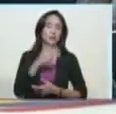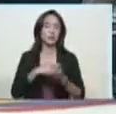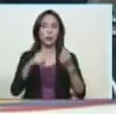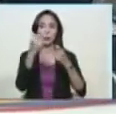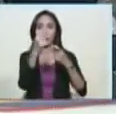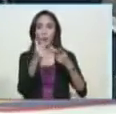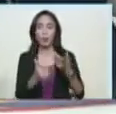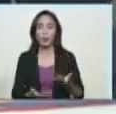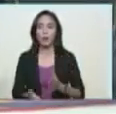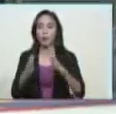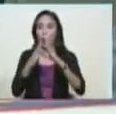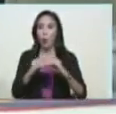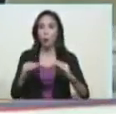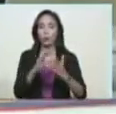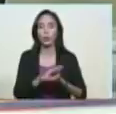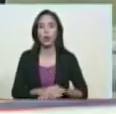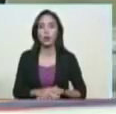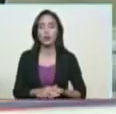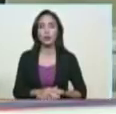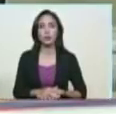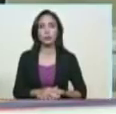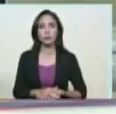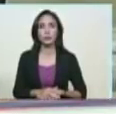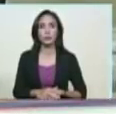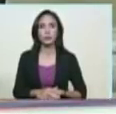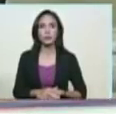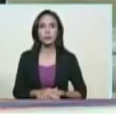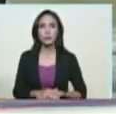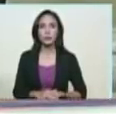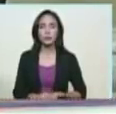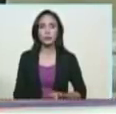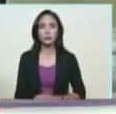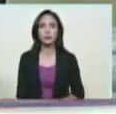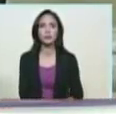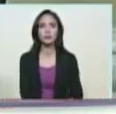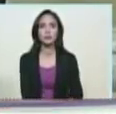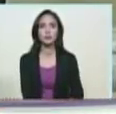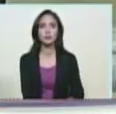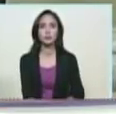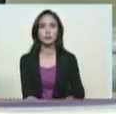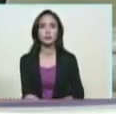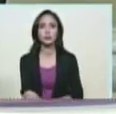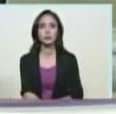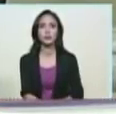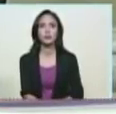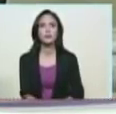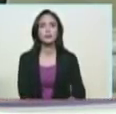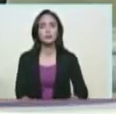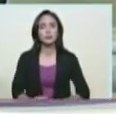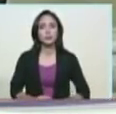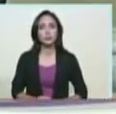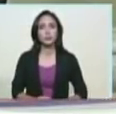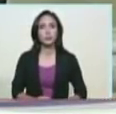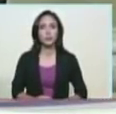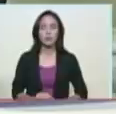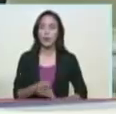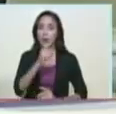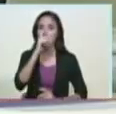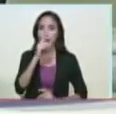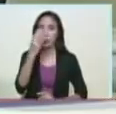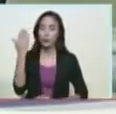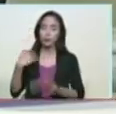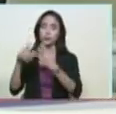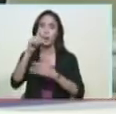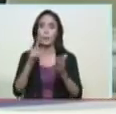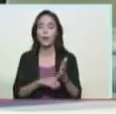llamada weston suela en una florido - por sus grandes inversiones ya en los años 70 se hizo